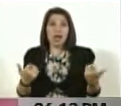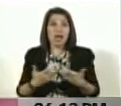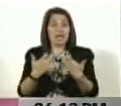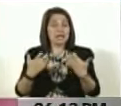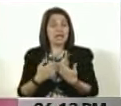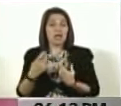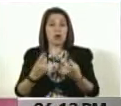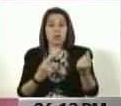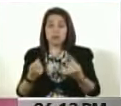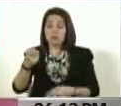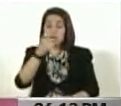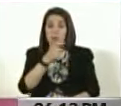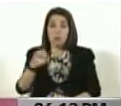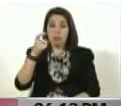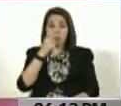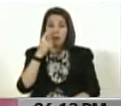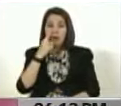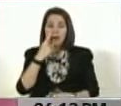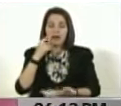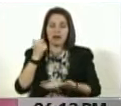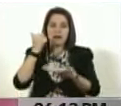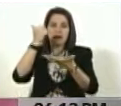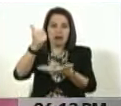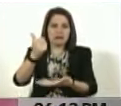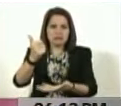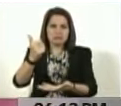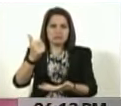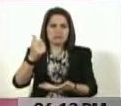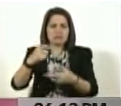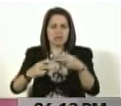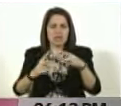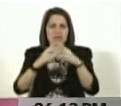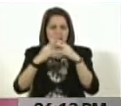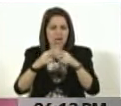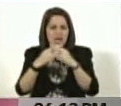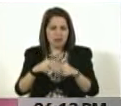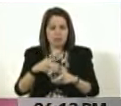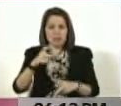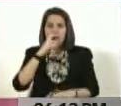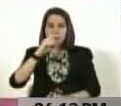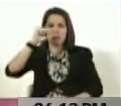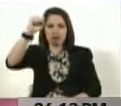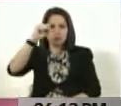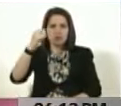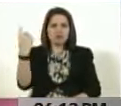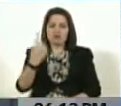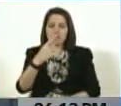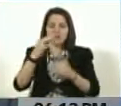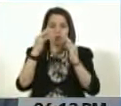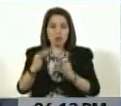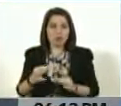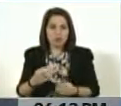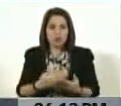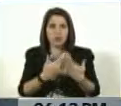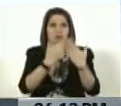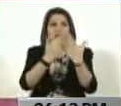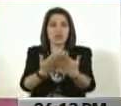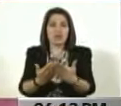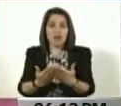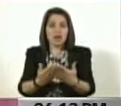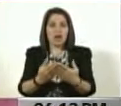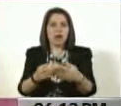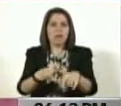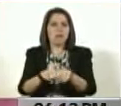económica busca a través de los CLAS, que es la herramienta que generó nuestro presidente Nicolás Maduro, distribuir justamente y que esa